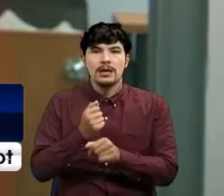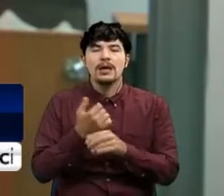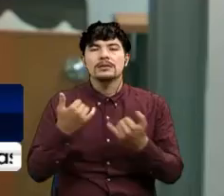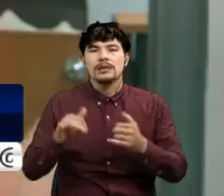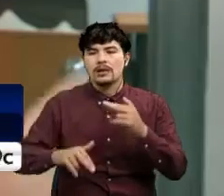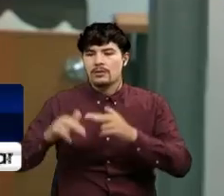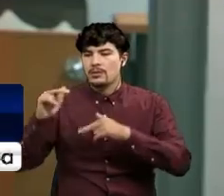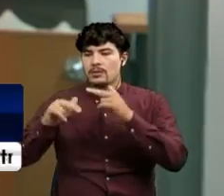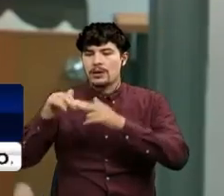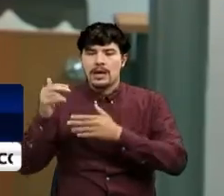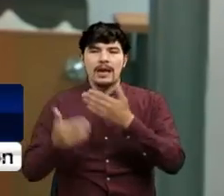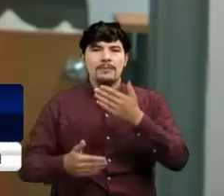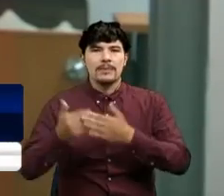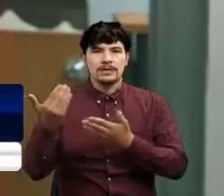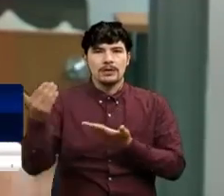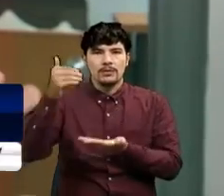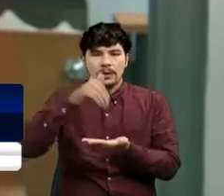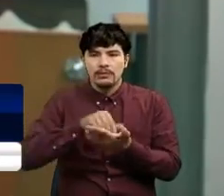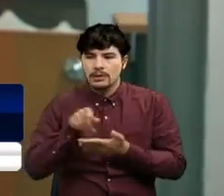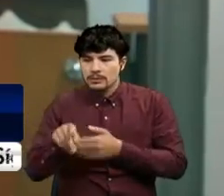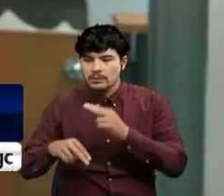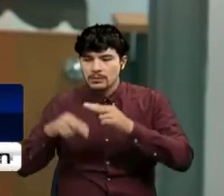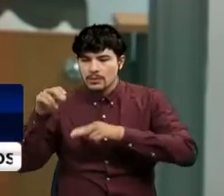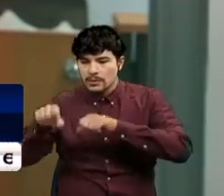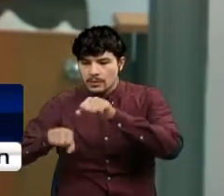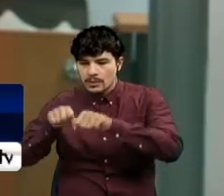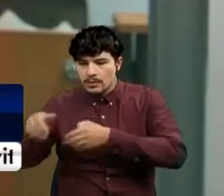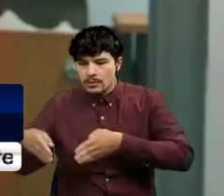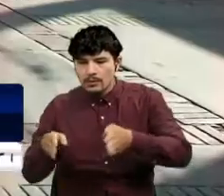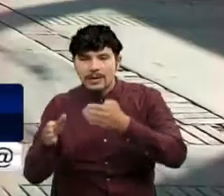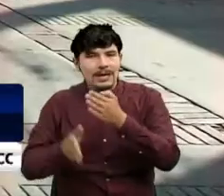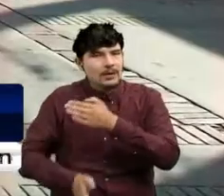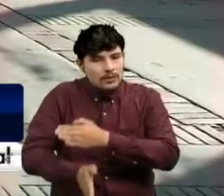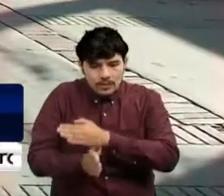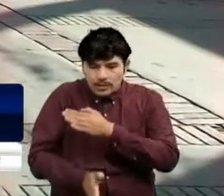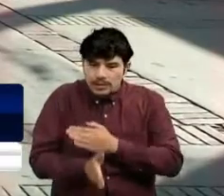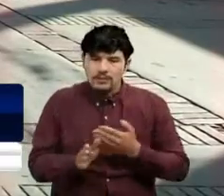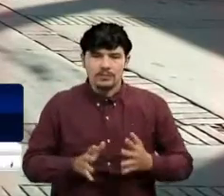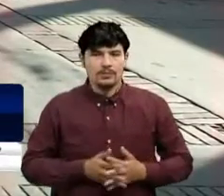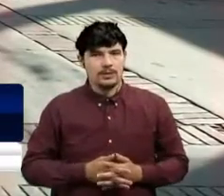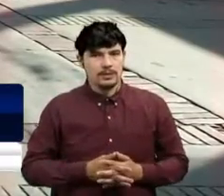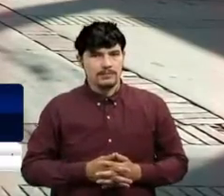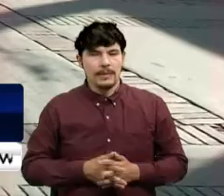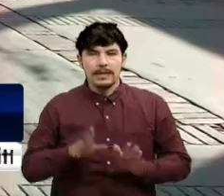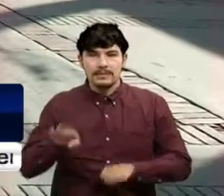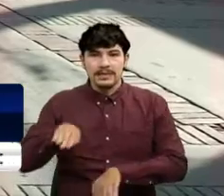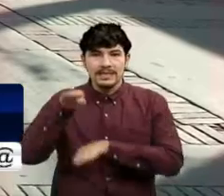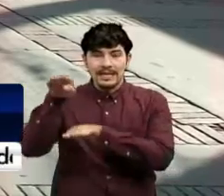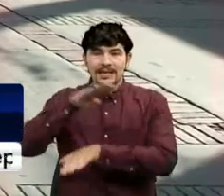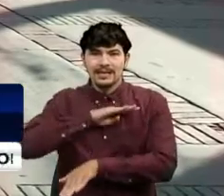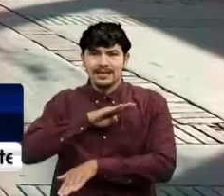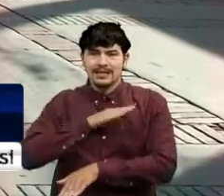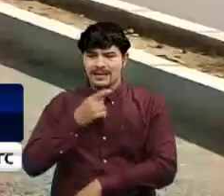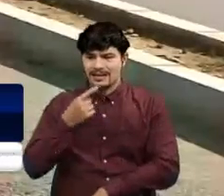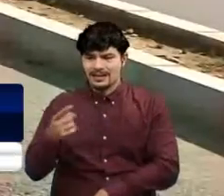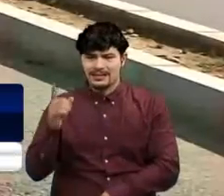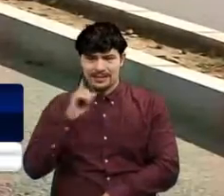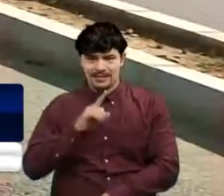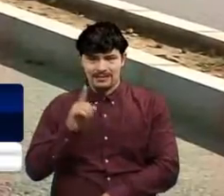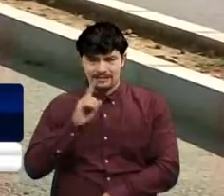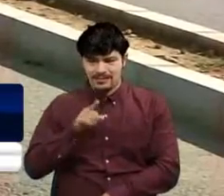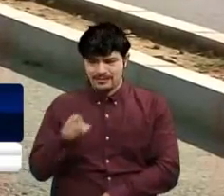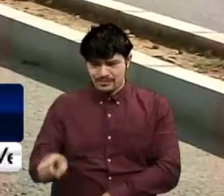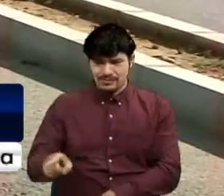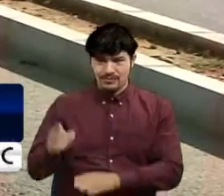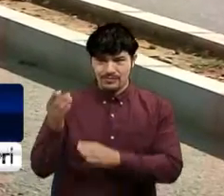reinician las obras de la circular ruta van a seguir adelante representantes de la alcaldía desmintieron además que